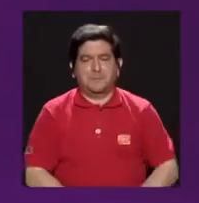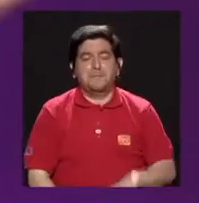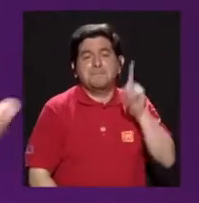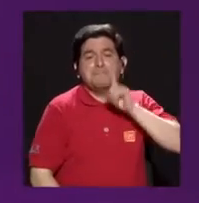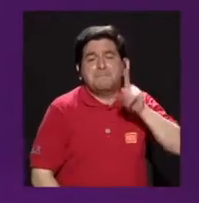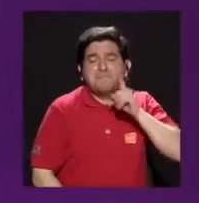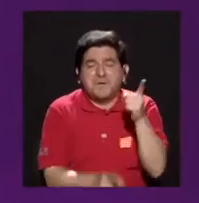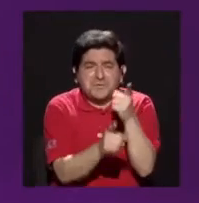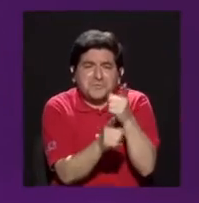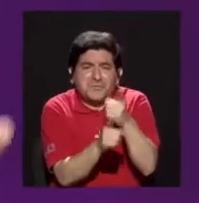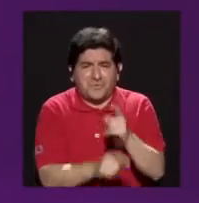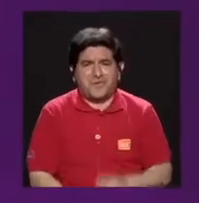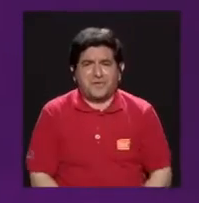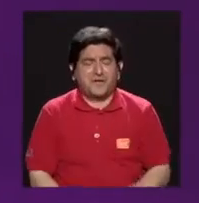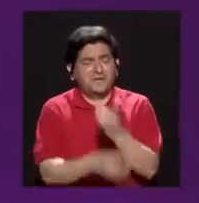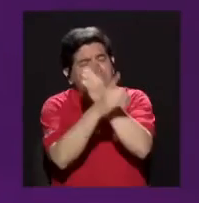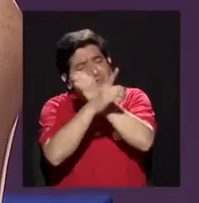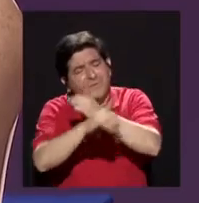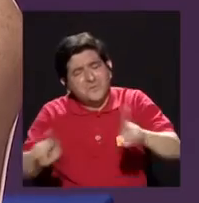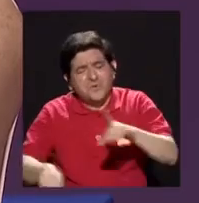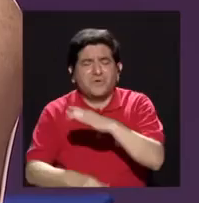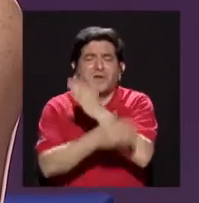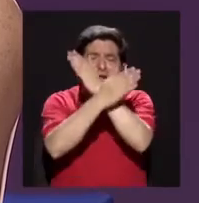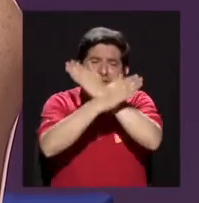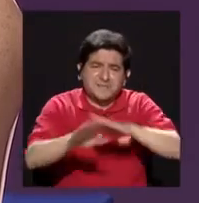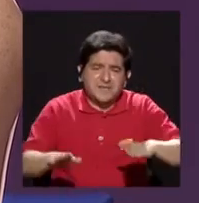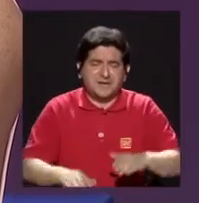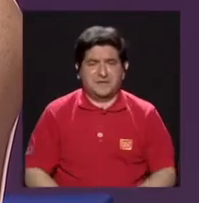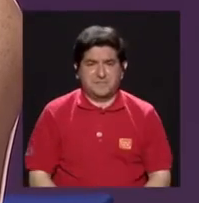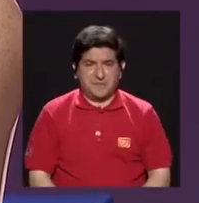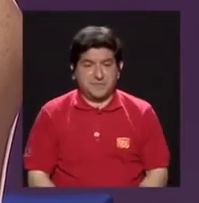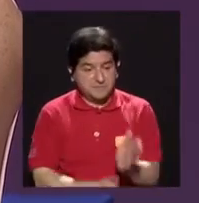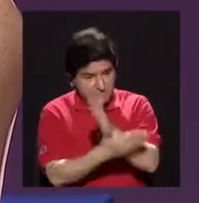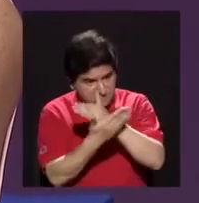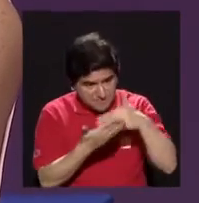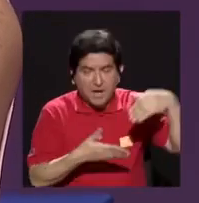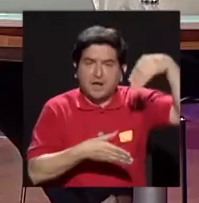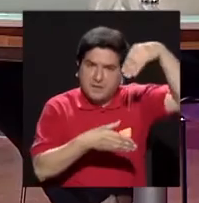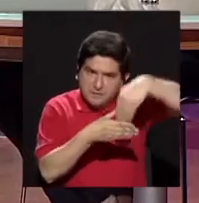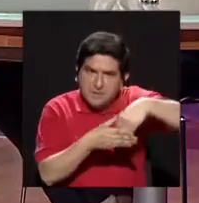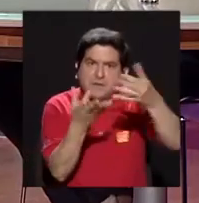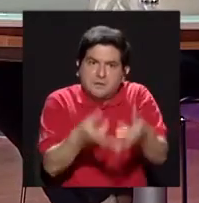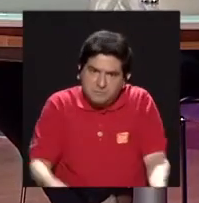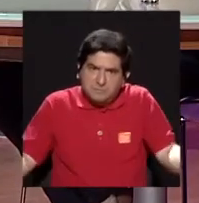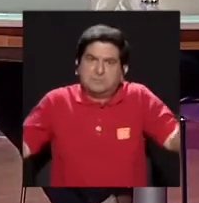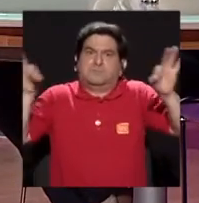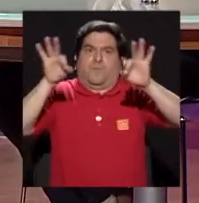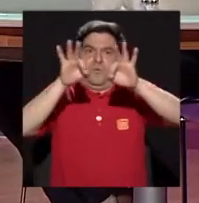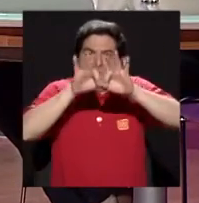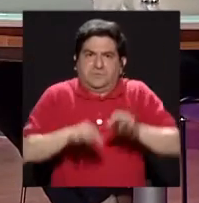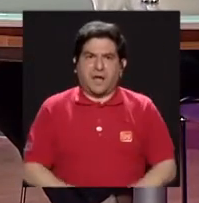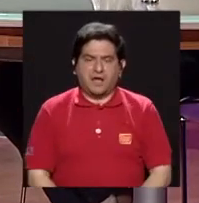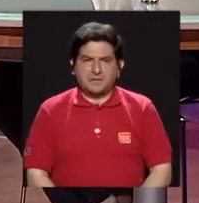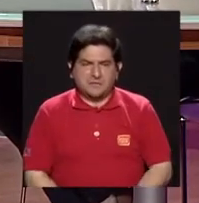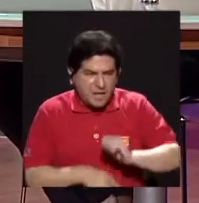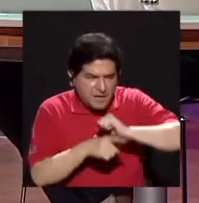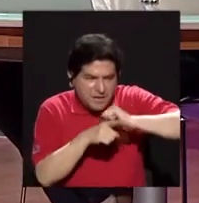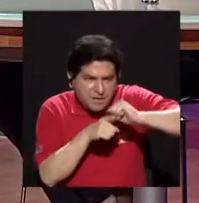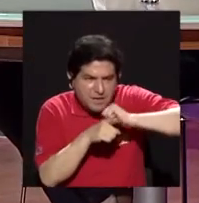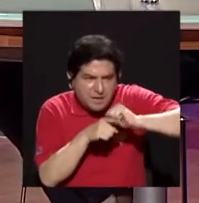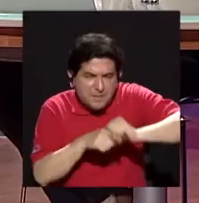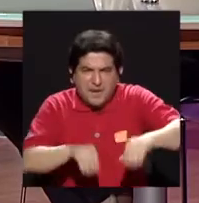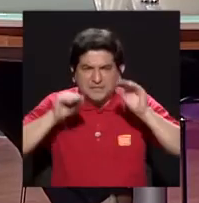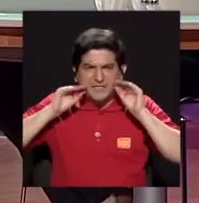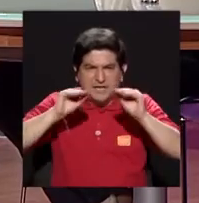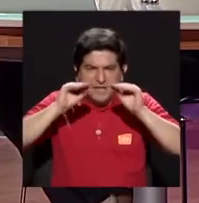mito en efecto de la democracia y de la paz, ¿verdad? Ha sido parte importantísima del entrenamiento